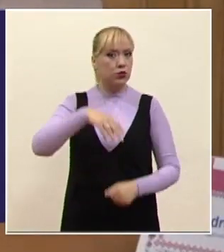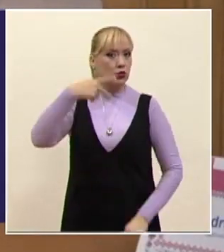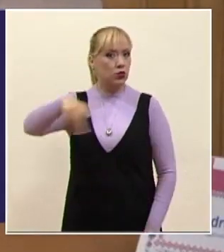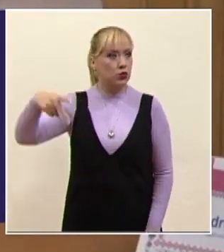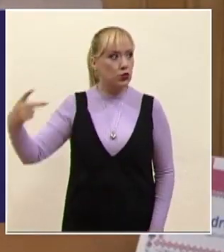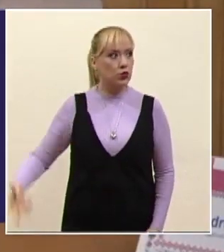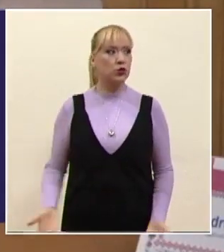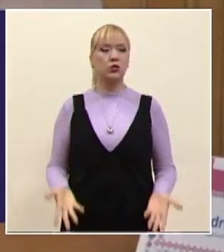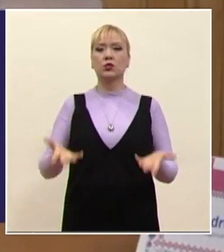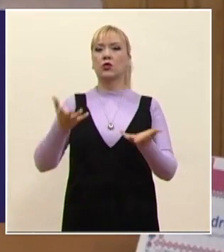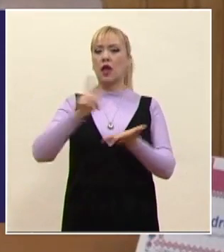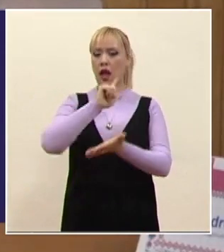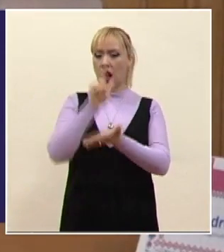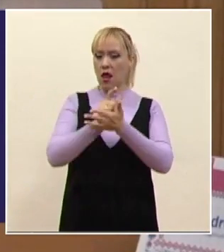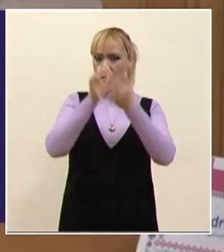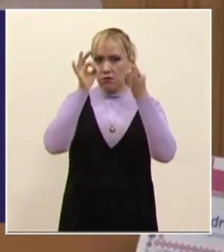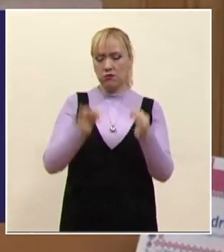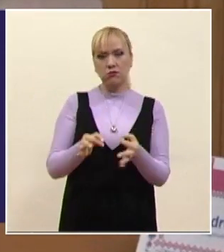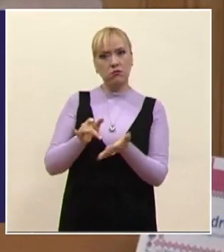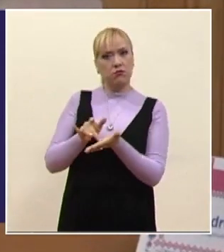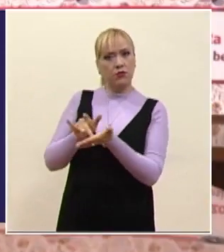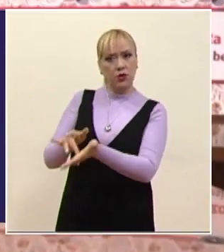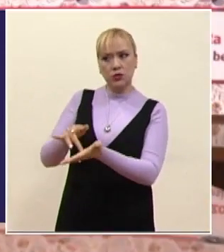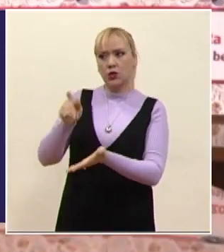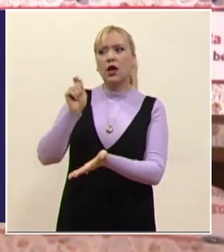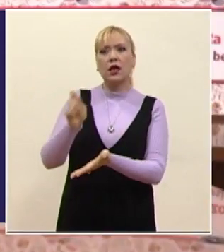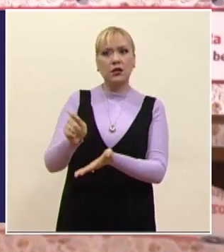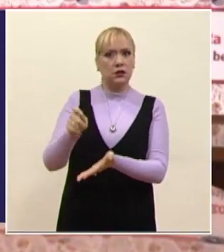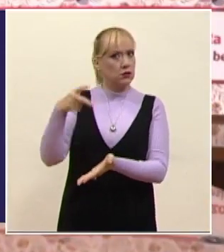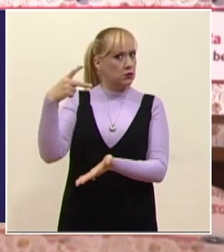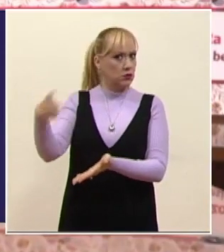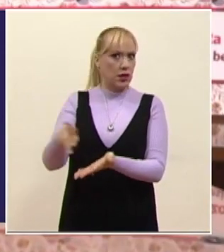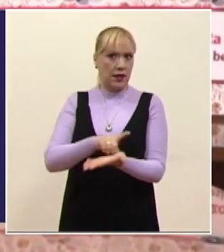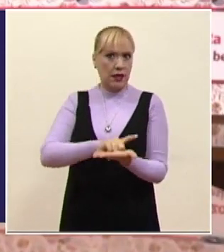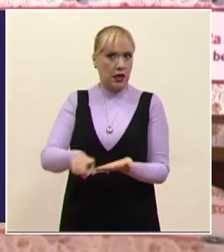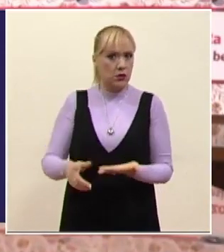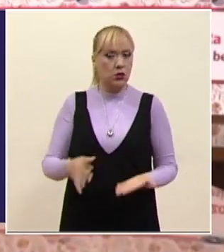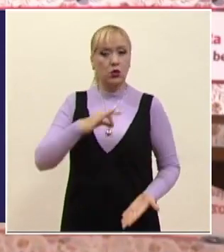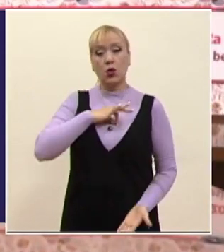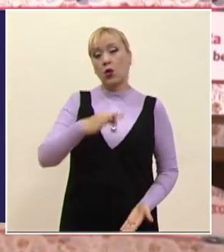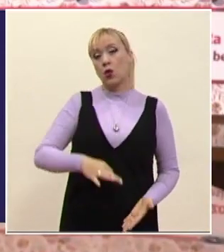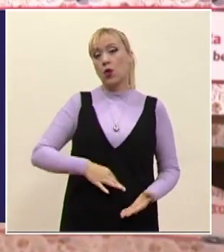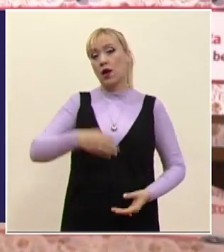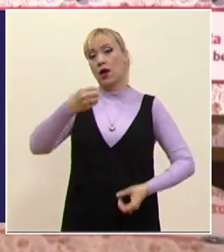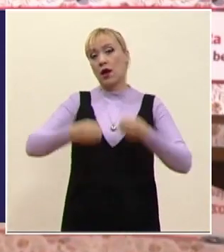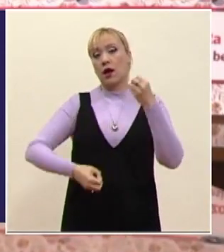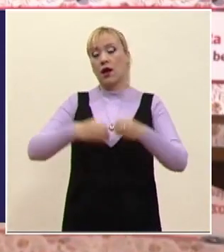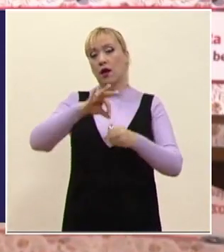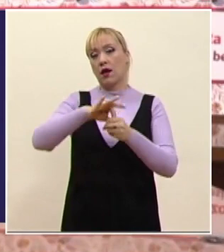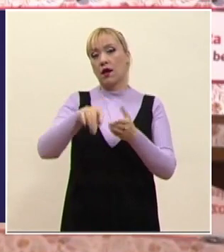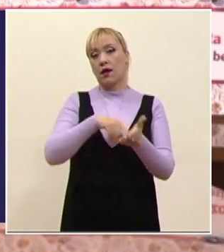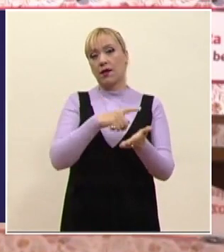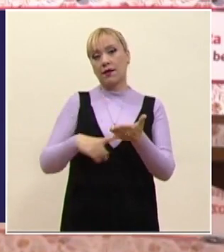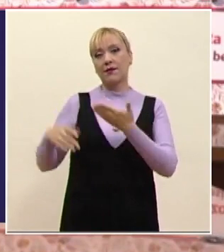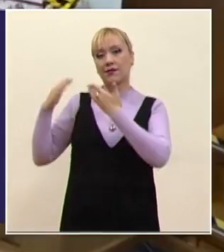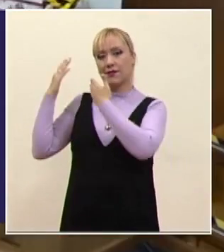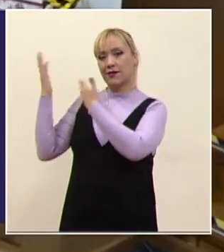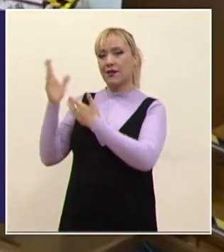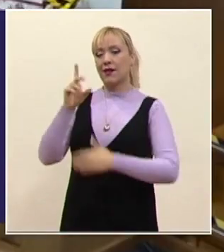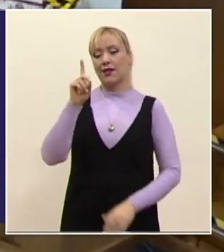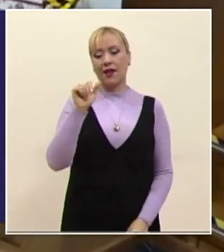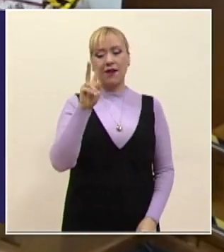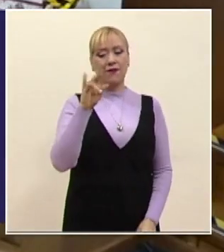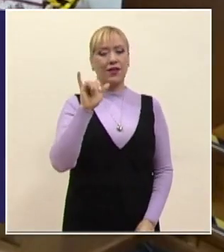seguridad jurídica. Así lo aseguró el magistrado presidente de la Sala Regional Toluca del Tribunal Electoral, Alejandro David